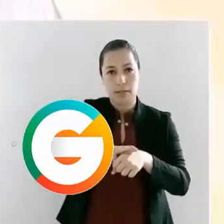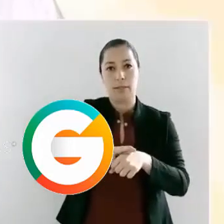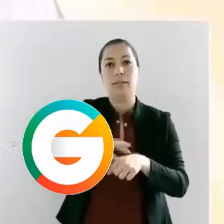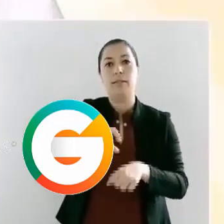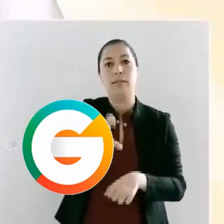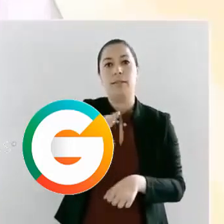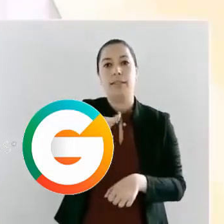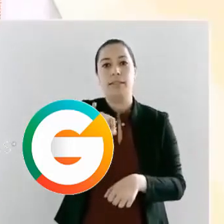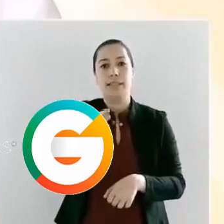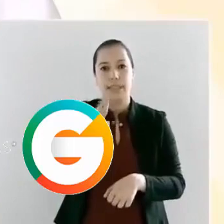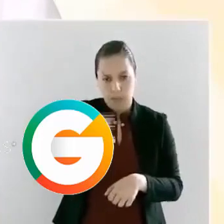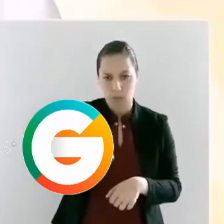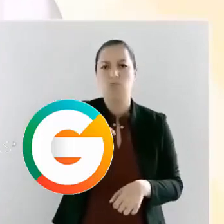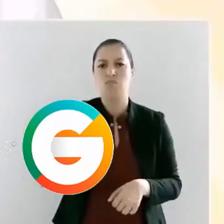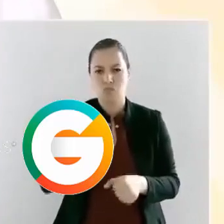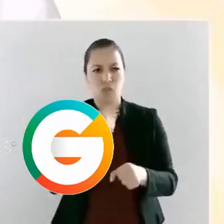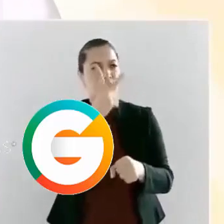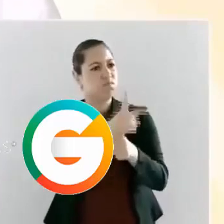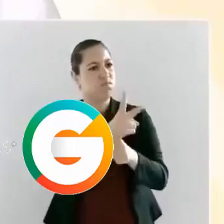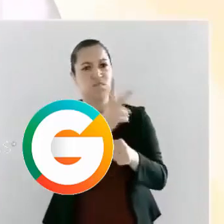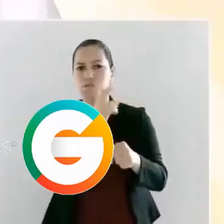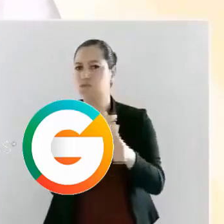Ordaz. Lo voy a invitar